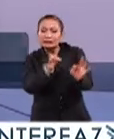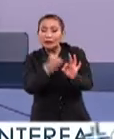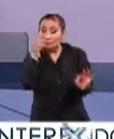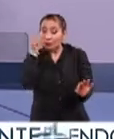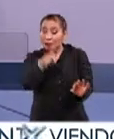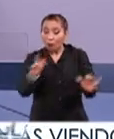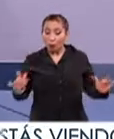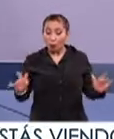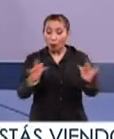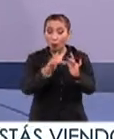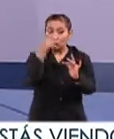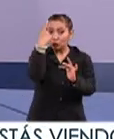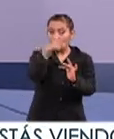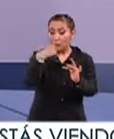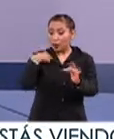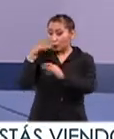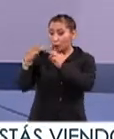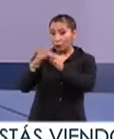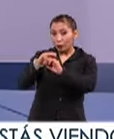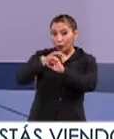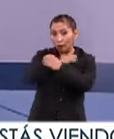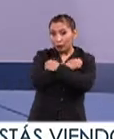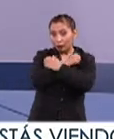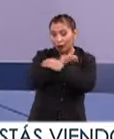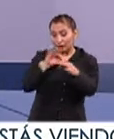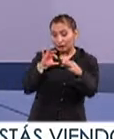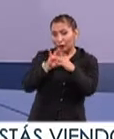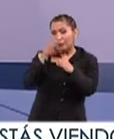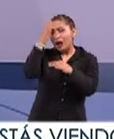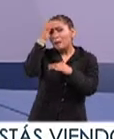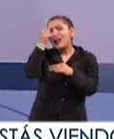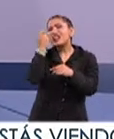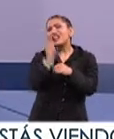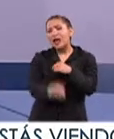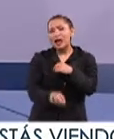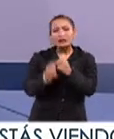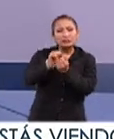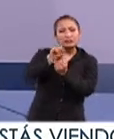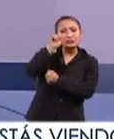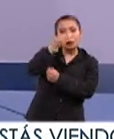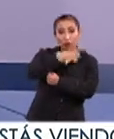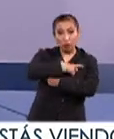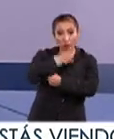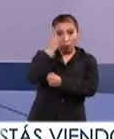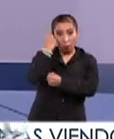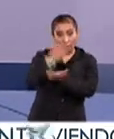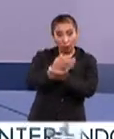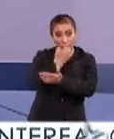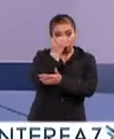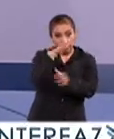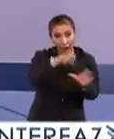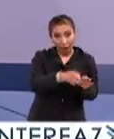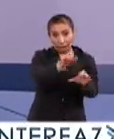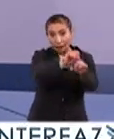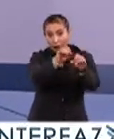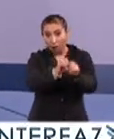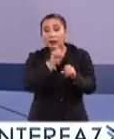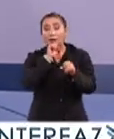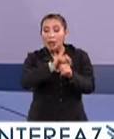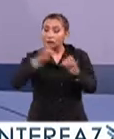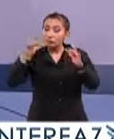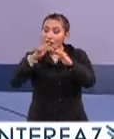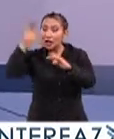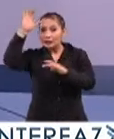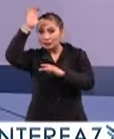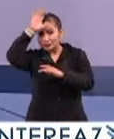precisamente eso, tu conexión con el mundo educativo, y para que aprendas que tiene que ver no solamente con las escuelas y las aulas, sino tiene que ver